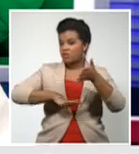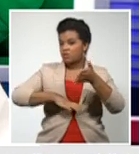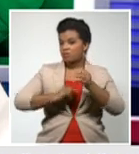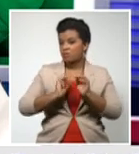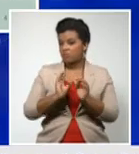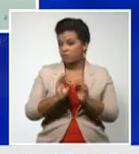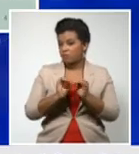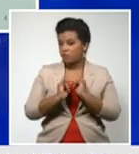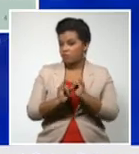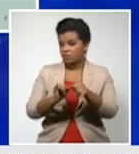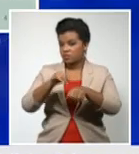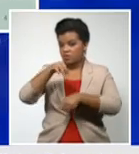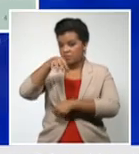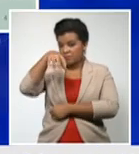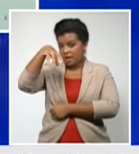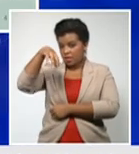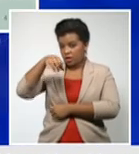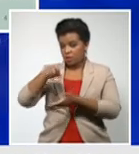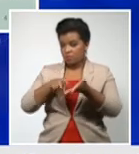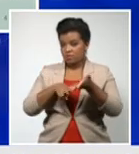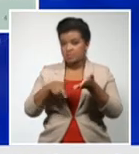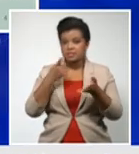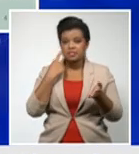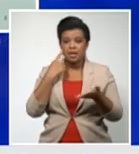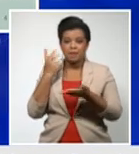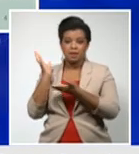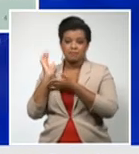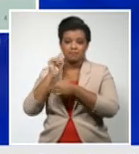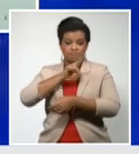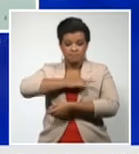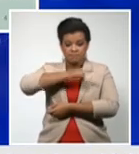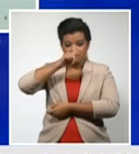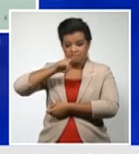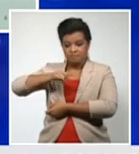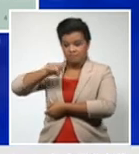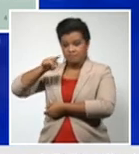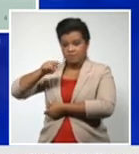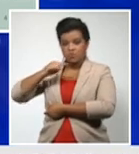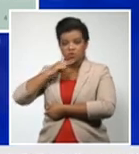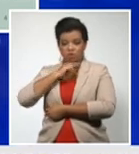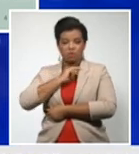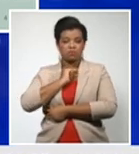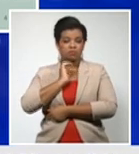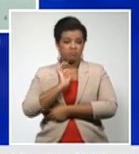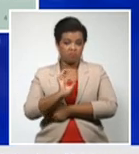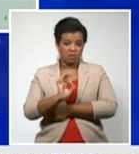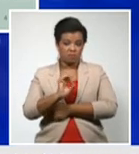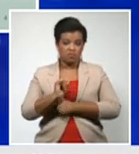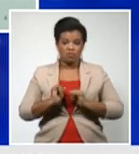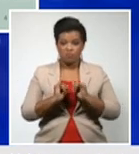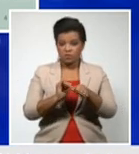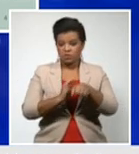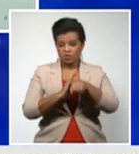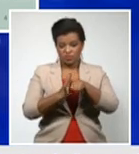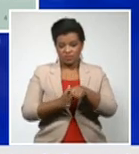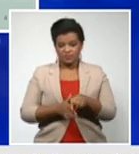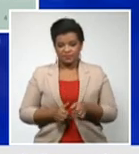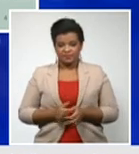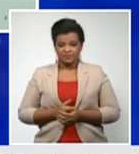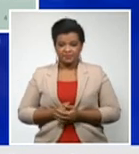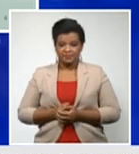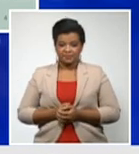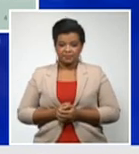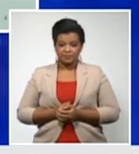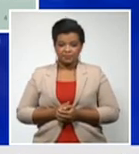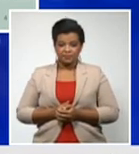Río, pudiéramos ver cómo ha sido la evolución de esta curva, que realmente